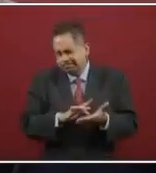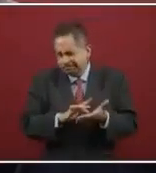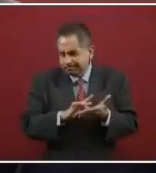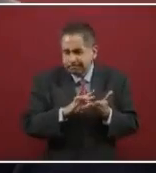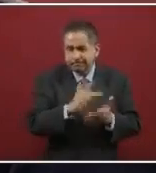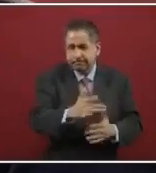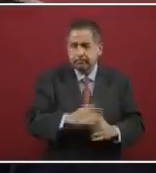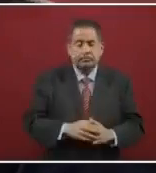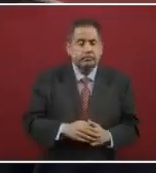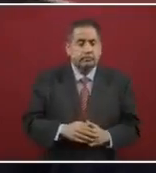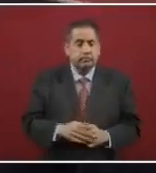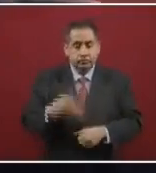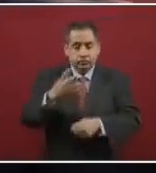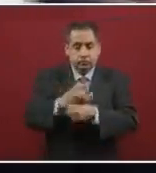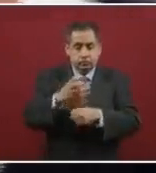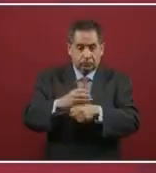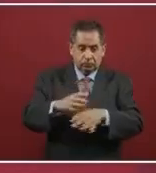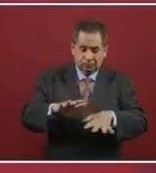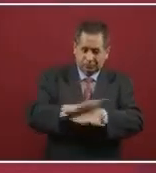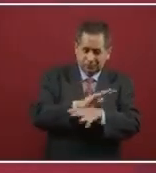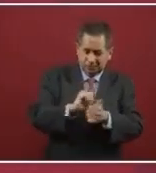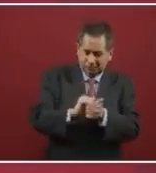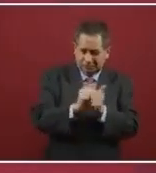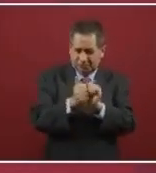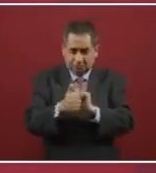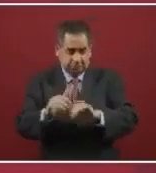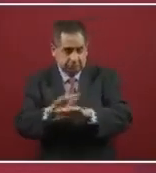La cuarta transformación